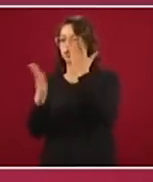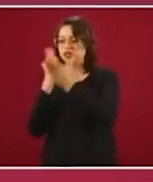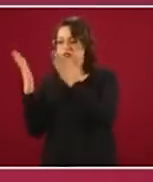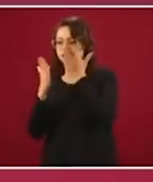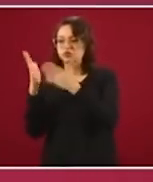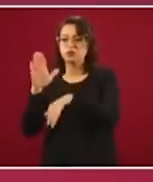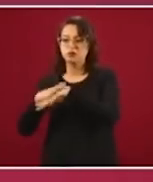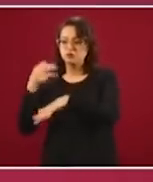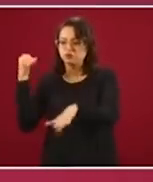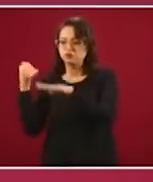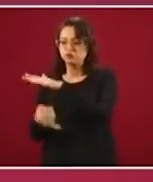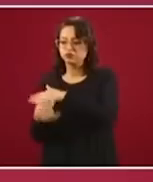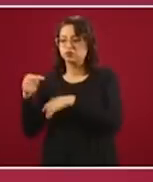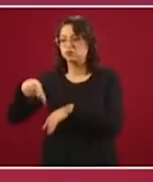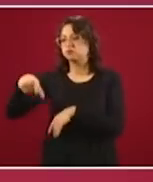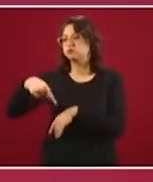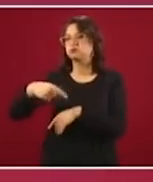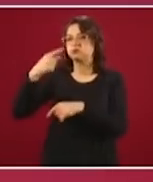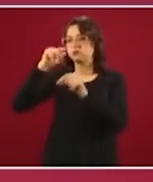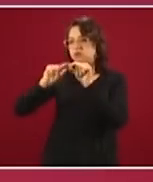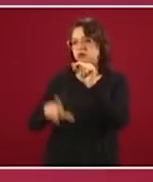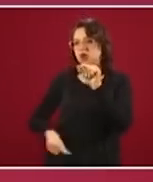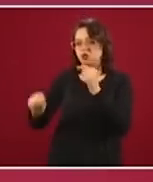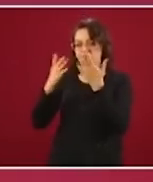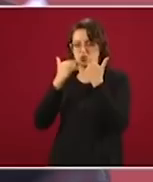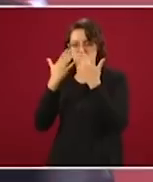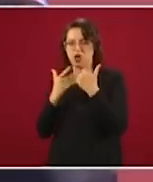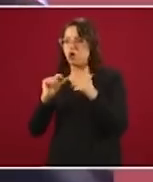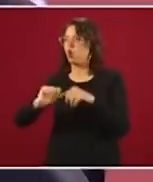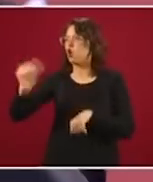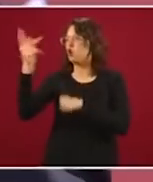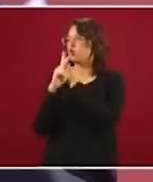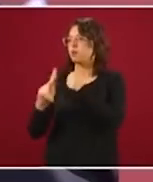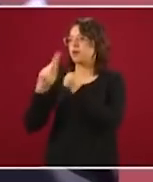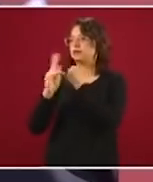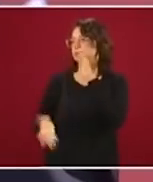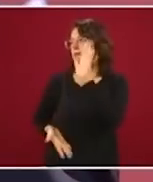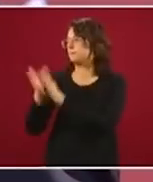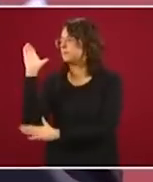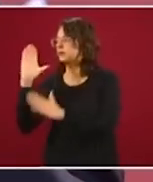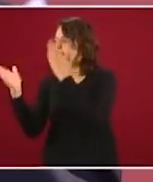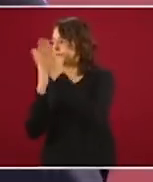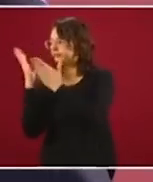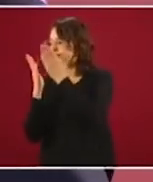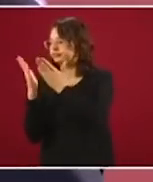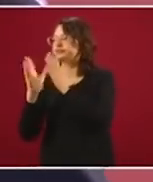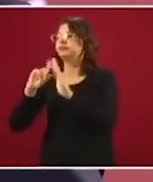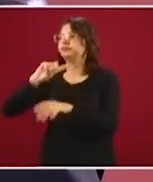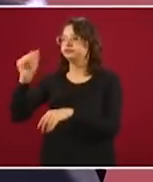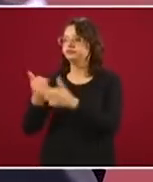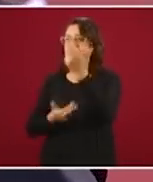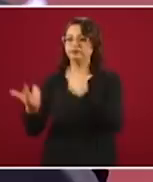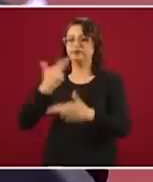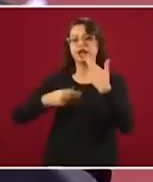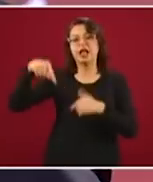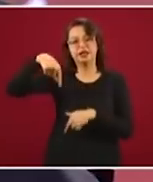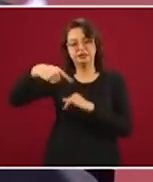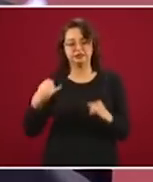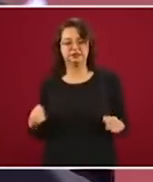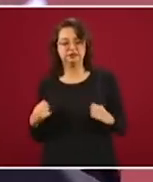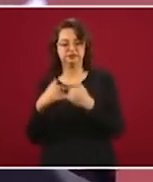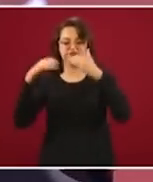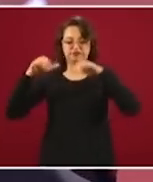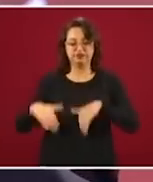alguna especialidad que no ofrece el país, cuando regresan tienen un compromiso de trabajar en una institución pública. Estamos analizando qué tanto eso